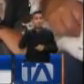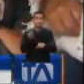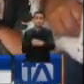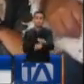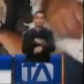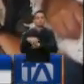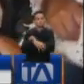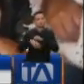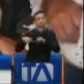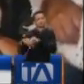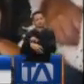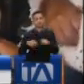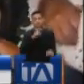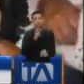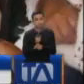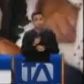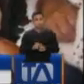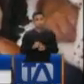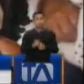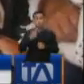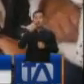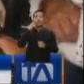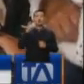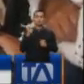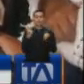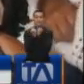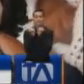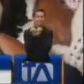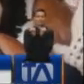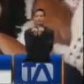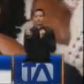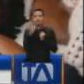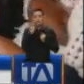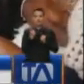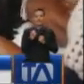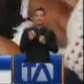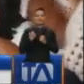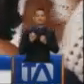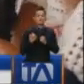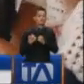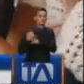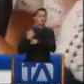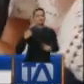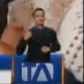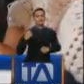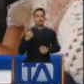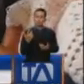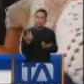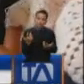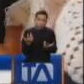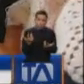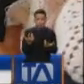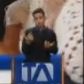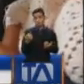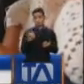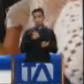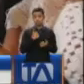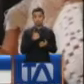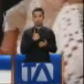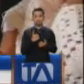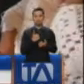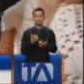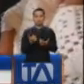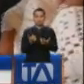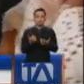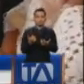más víctimas de los robos. Los hombres nos aprietan y como son más fuertes nos van robando y todo. Sería bueno, no que nos pongan, yo